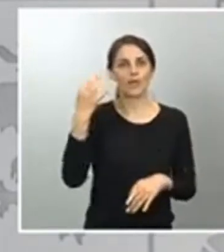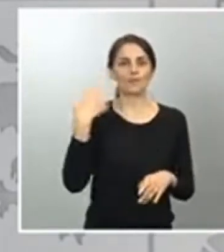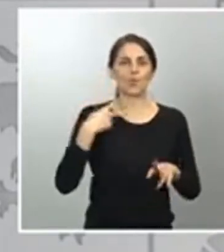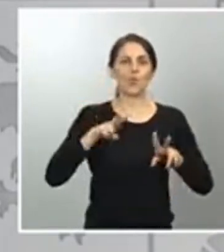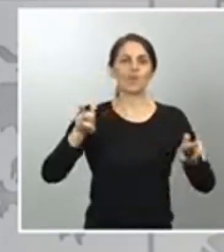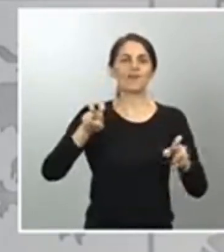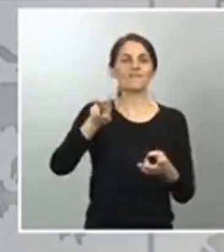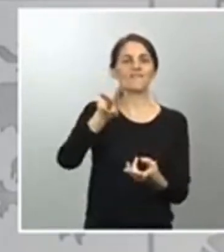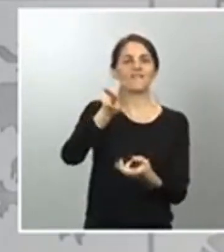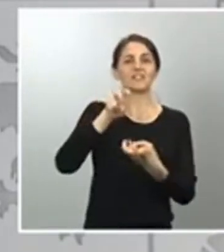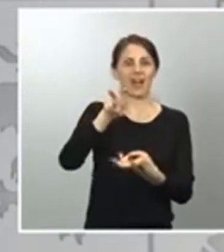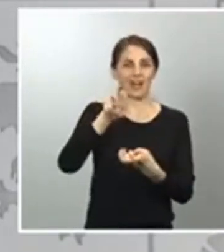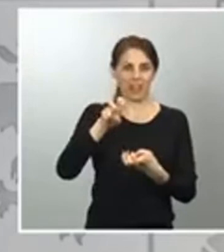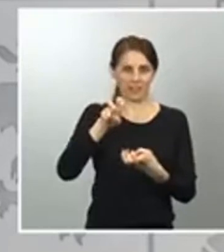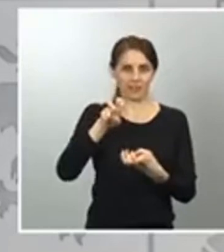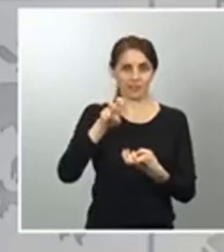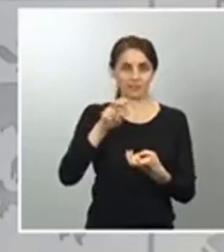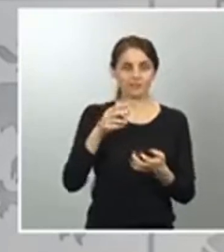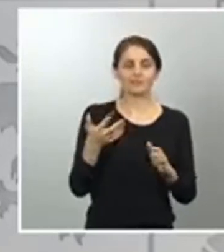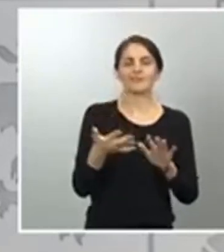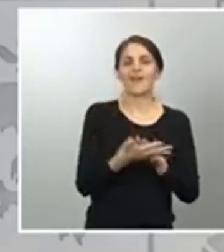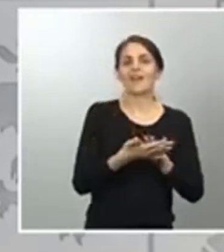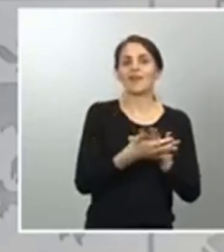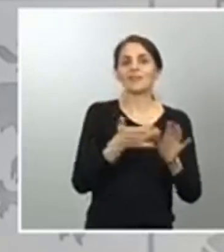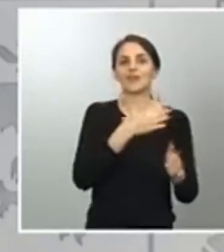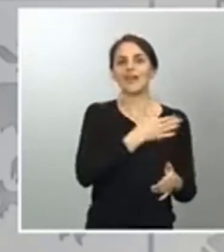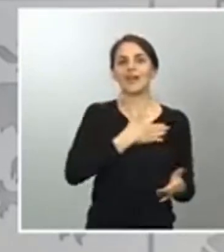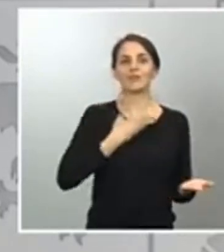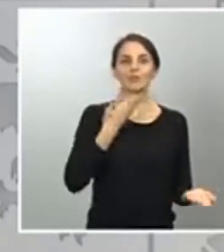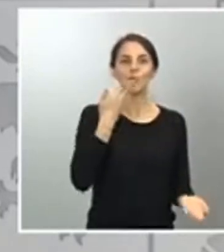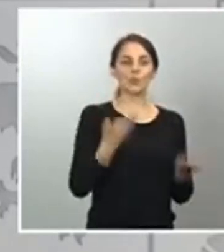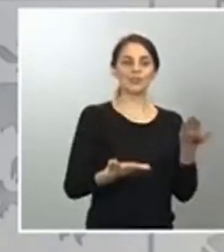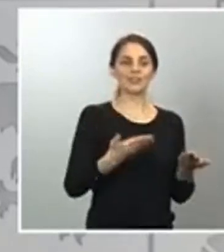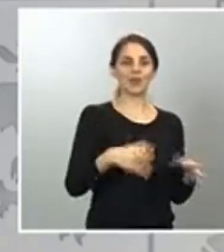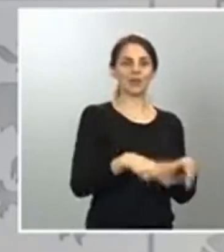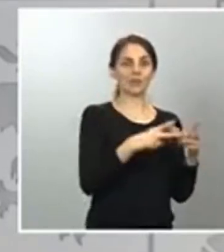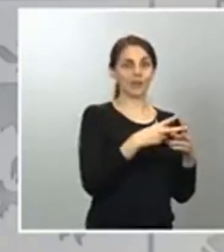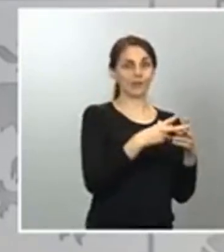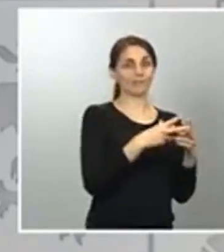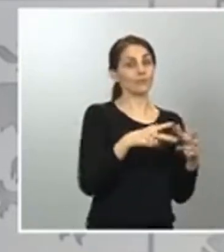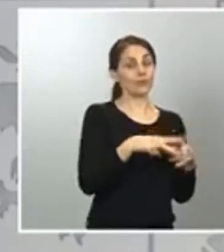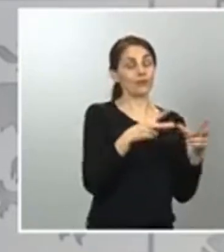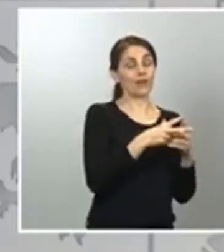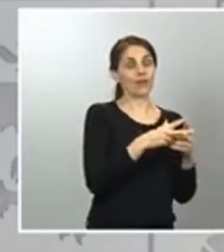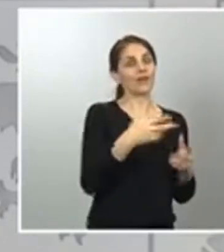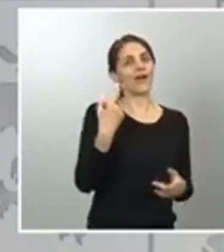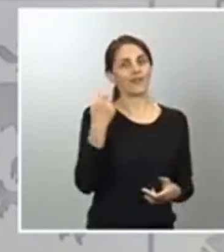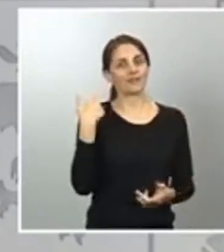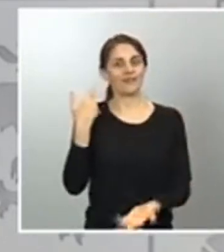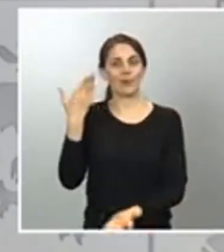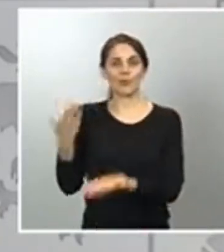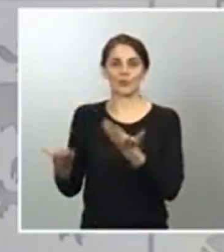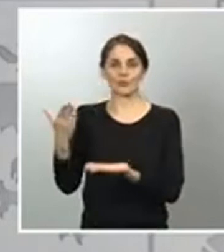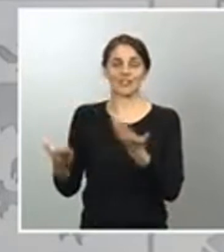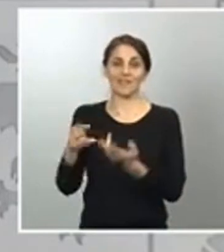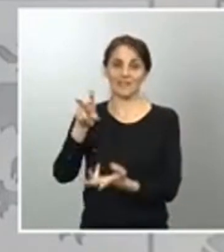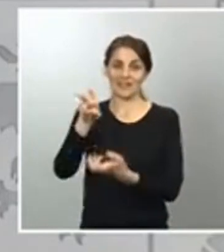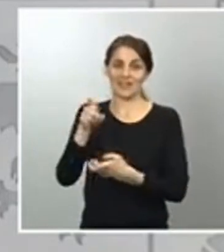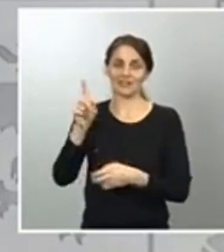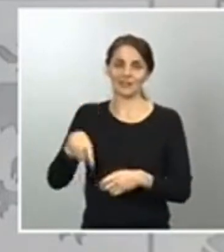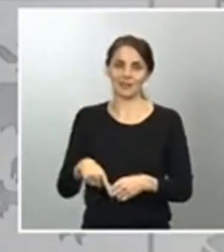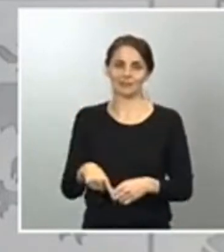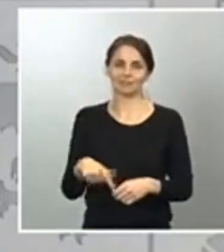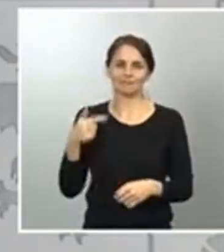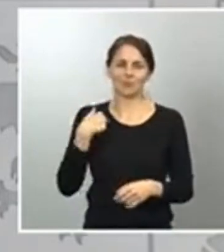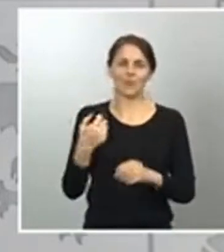queremos justicia social necesitamos justicia fiscal y, en consecuencia, estábamos planteando, por ejemplo, la creación de nuevas figuras impositivas como es